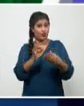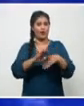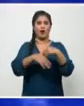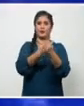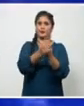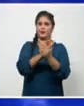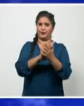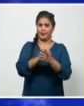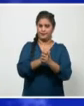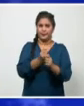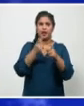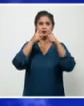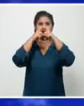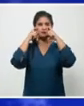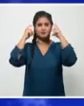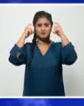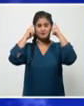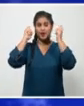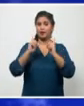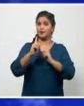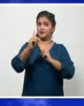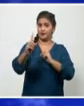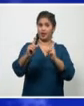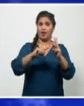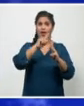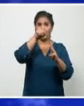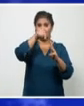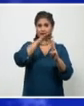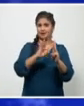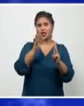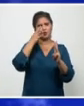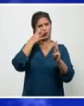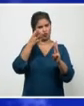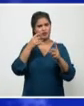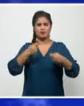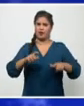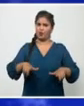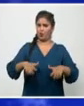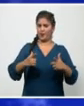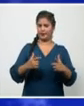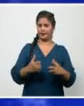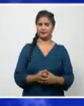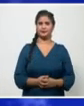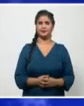nasobuco y el distanciamiento social. Hilda Suárez, Sistema Informativo de la Televisión Cubana.